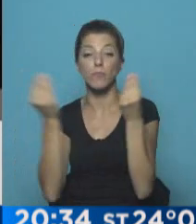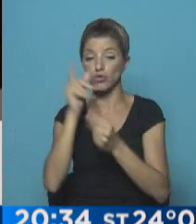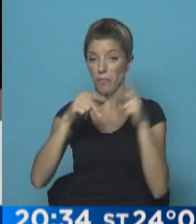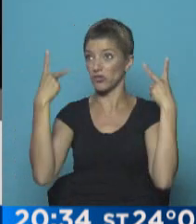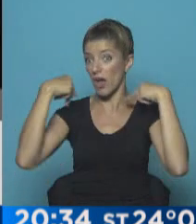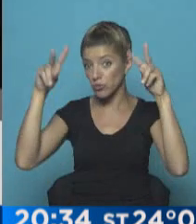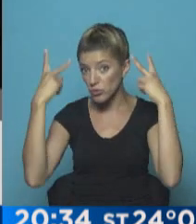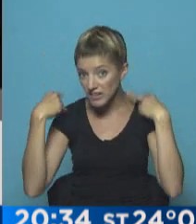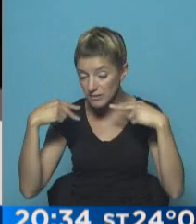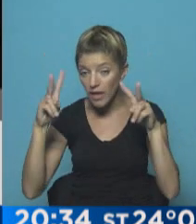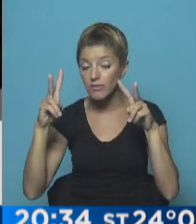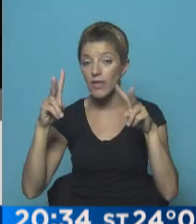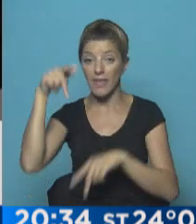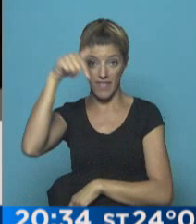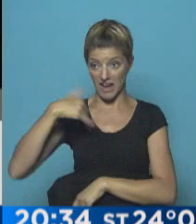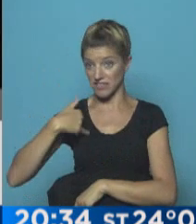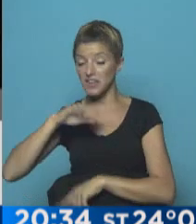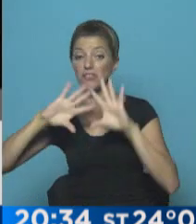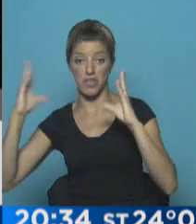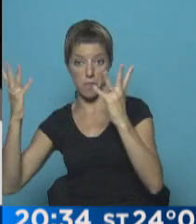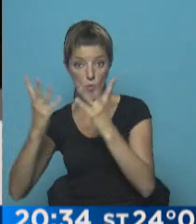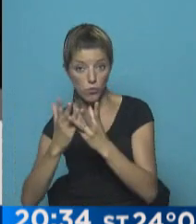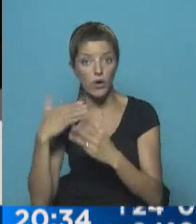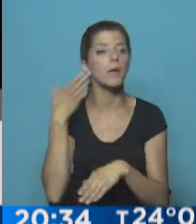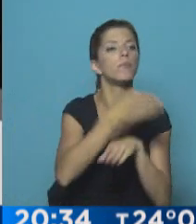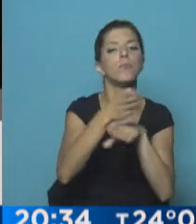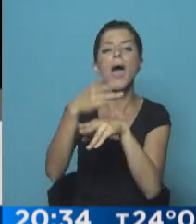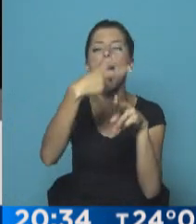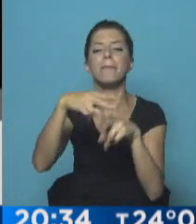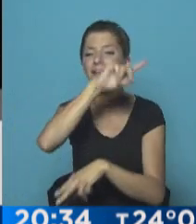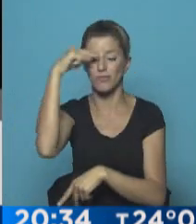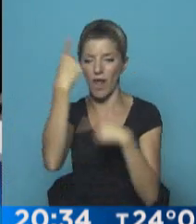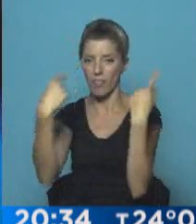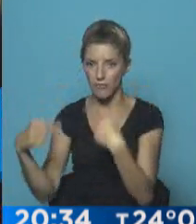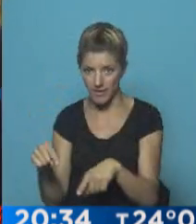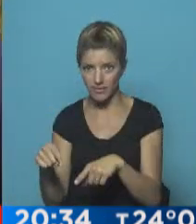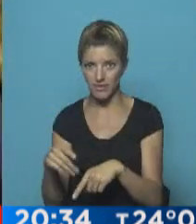mundo que recorren las bellezas de todos esos parques nacionales que se vinculan por la Ruta 40.